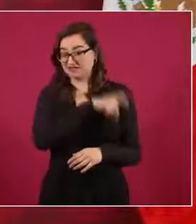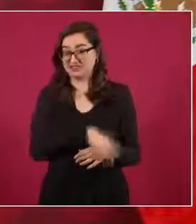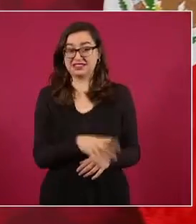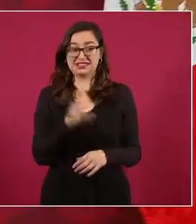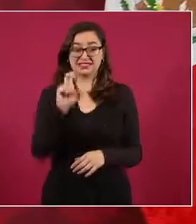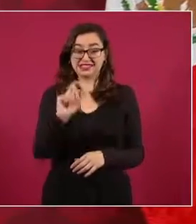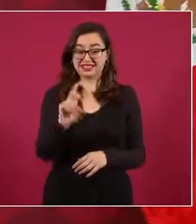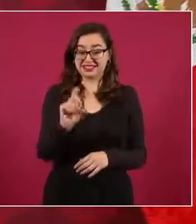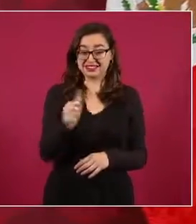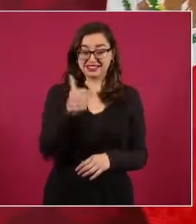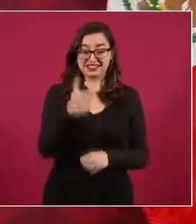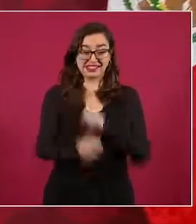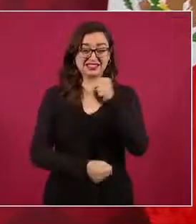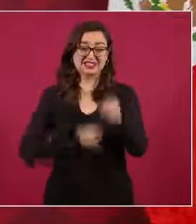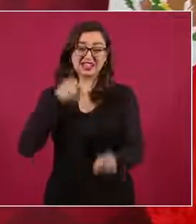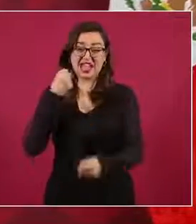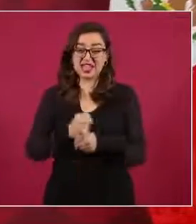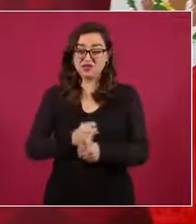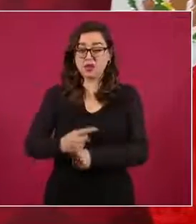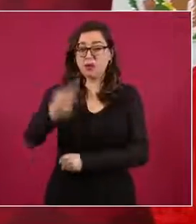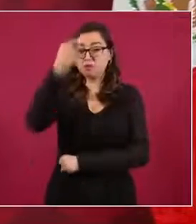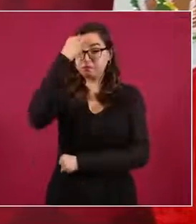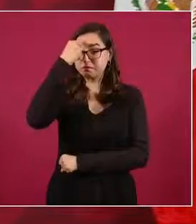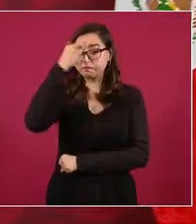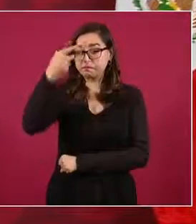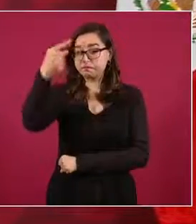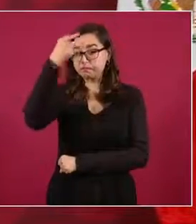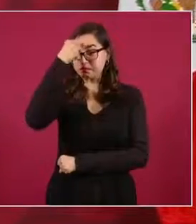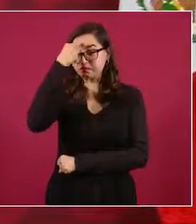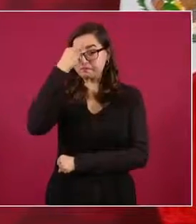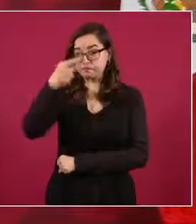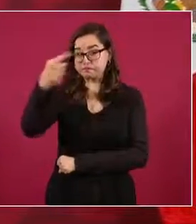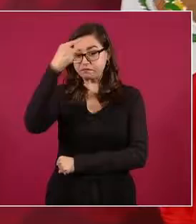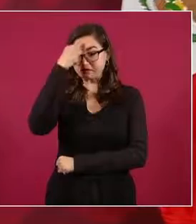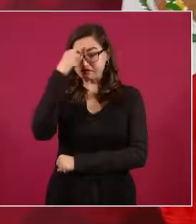36 años de política neoliberal